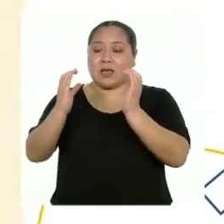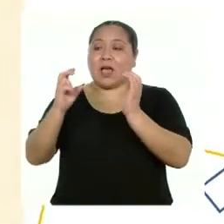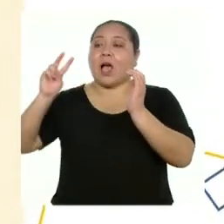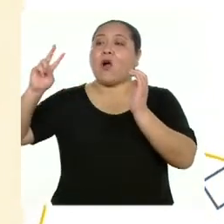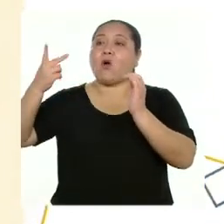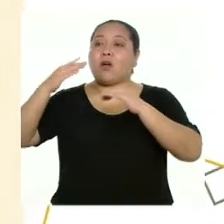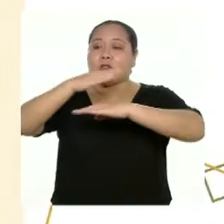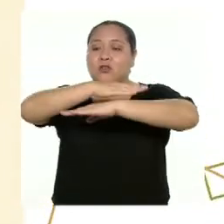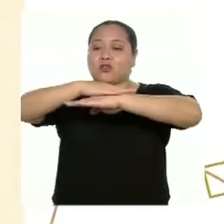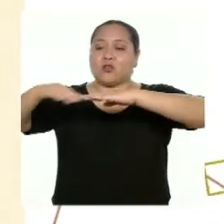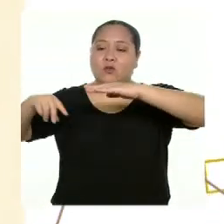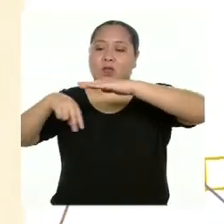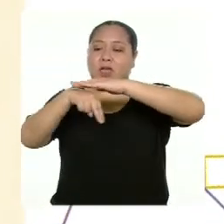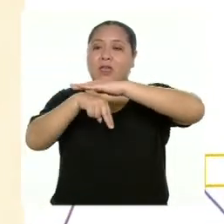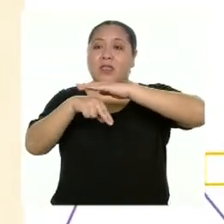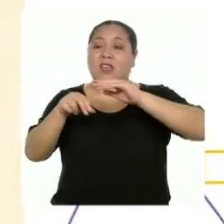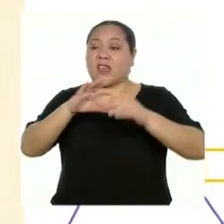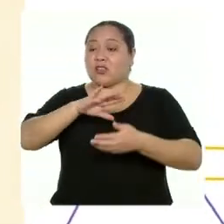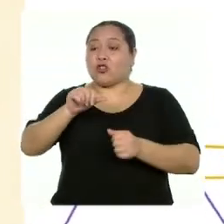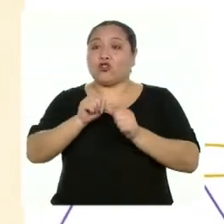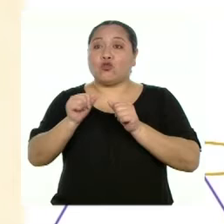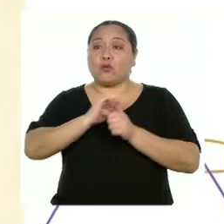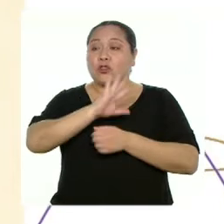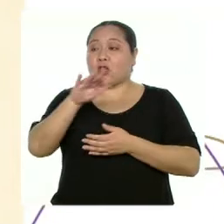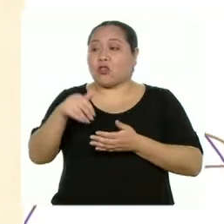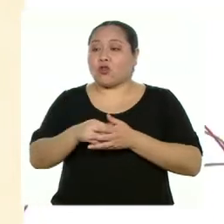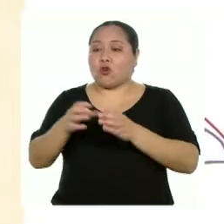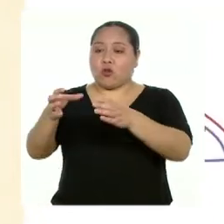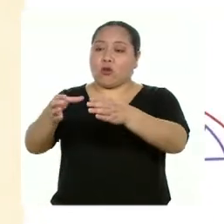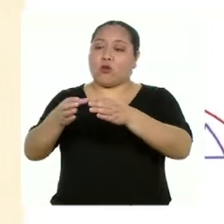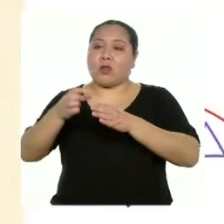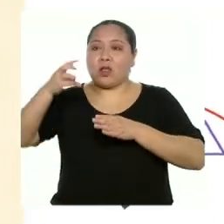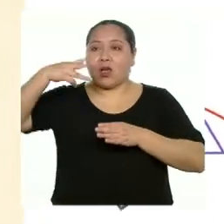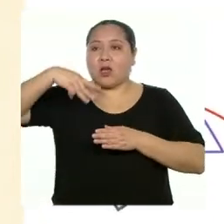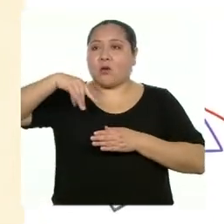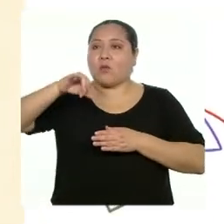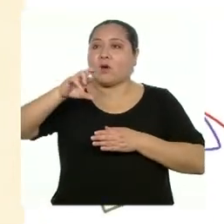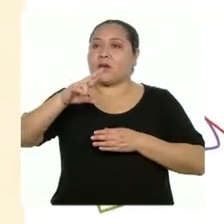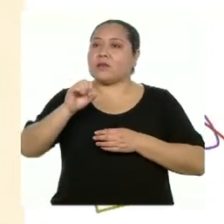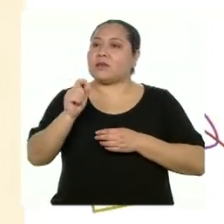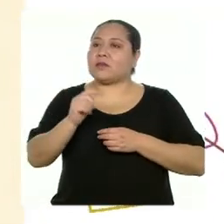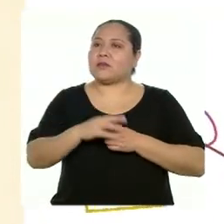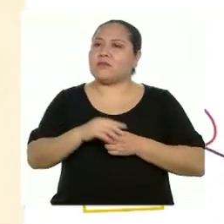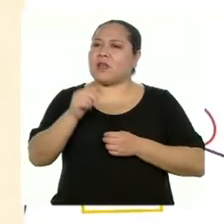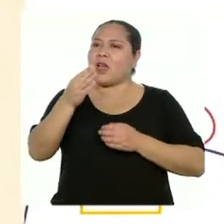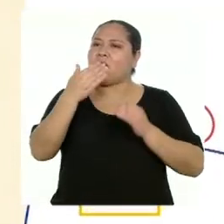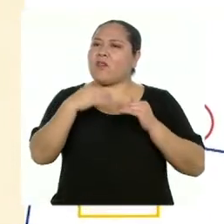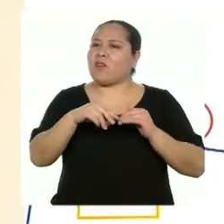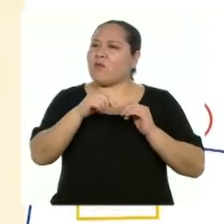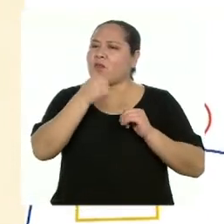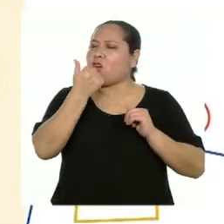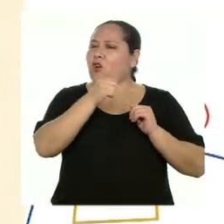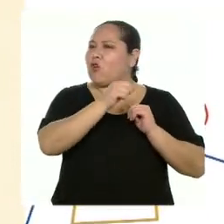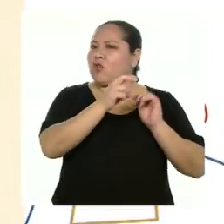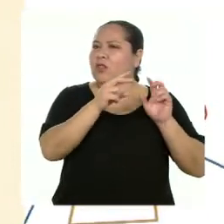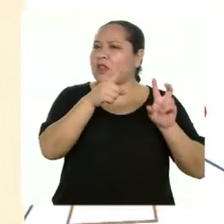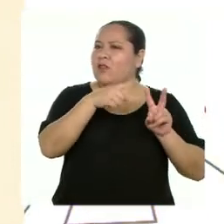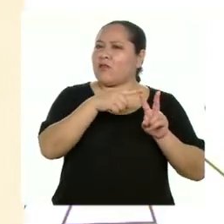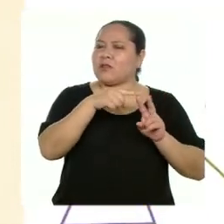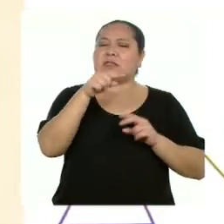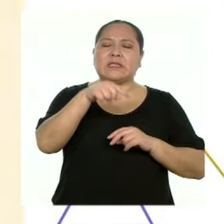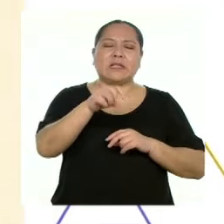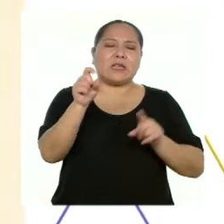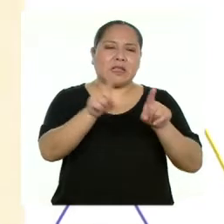de datos de toda la muestra. Ok, profesora, pero abajo veo otra fórmula. Sí, tiene la